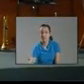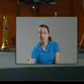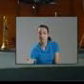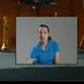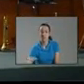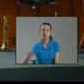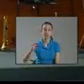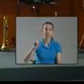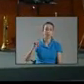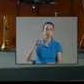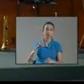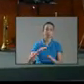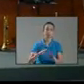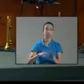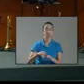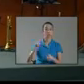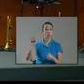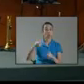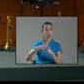Le dije a un hermano,